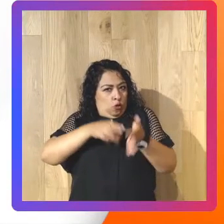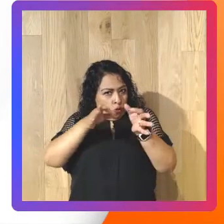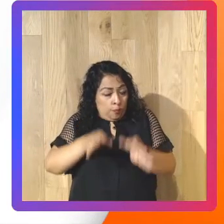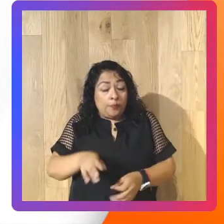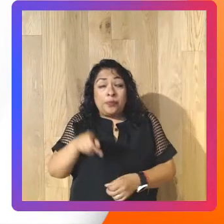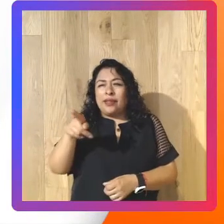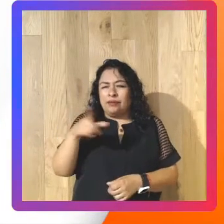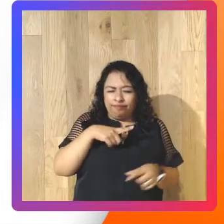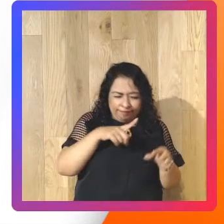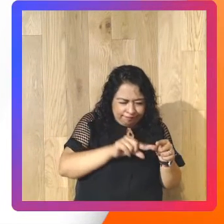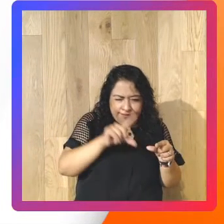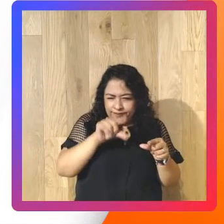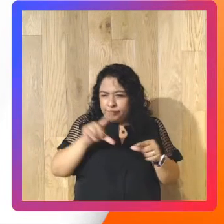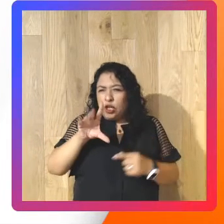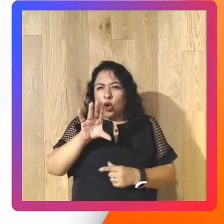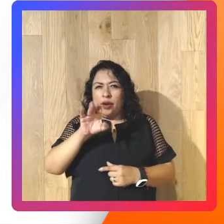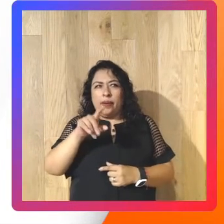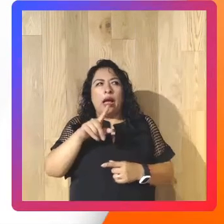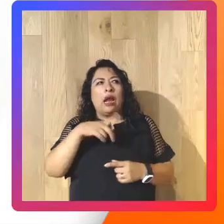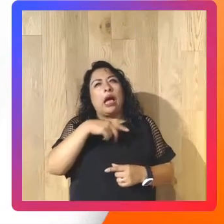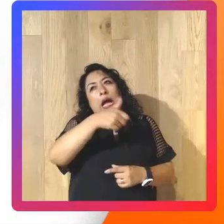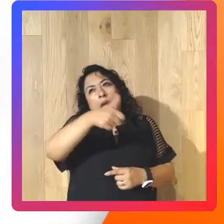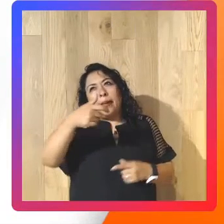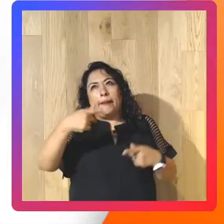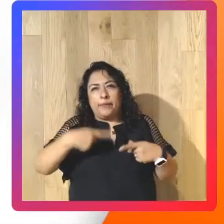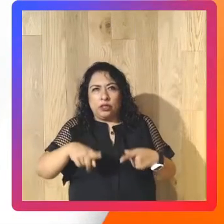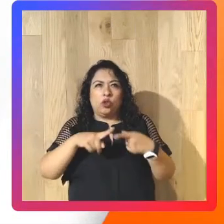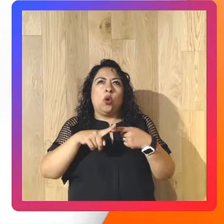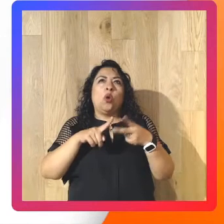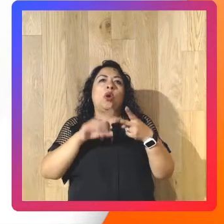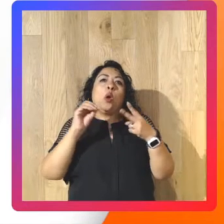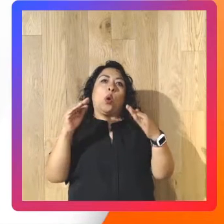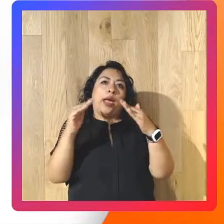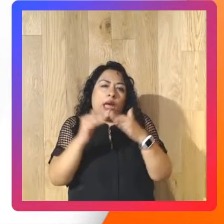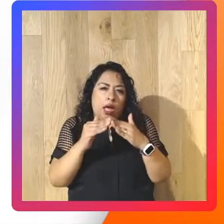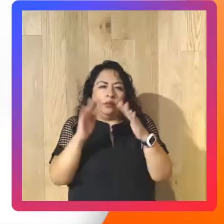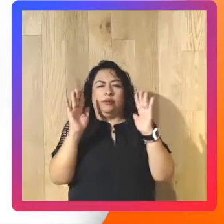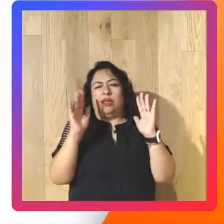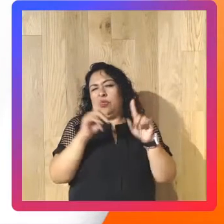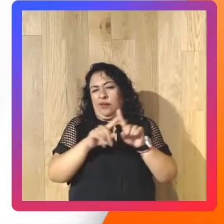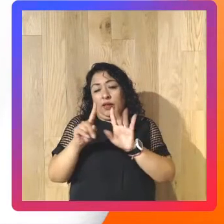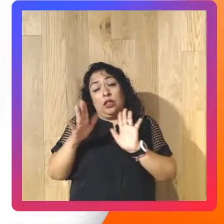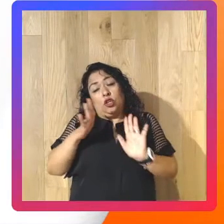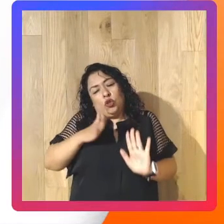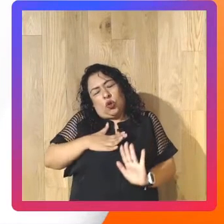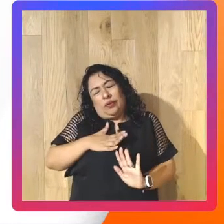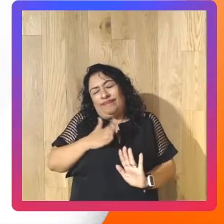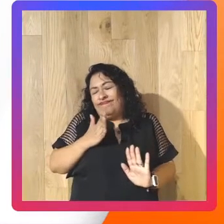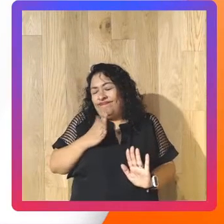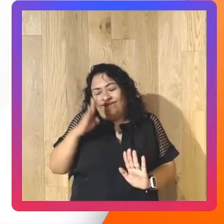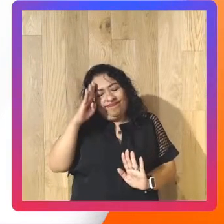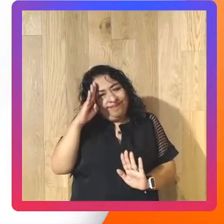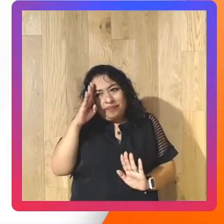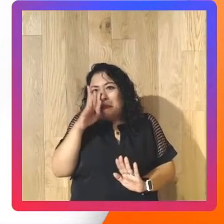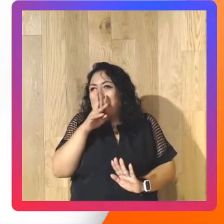del Coneval que las menciona por persona, otras por hogar. Yo insistiría en que